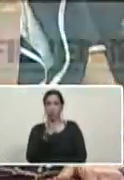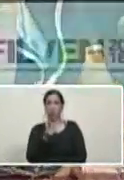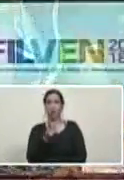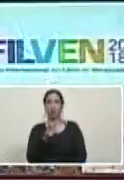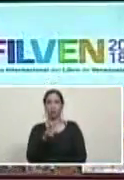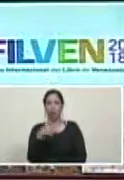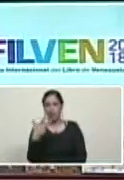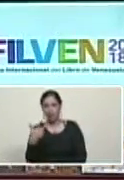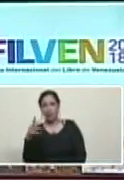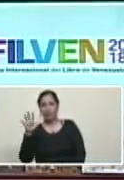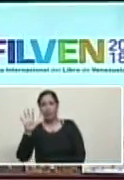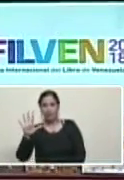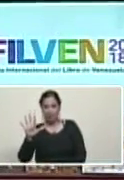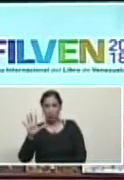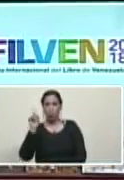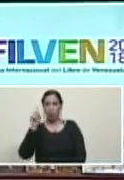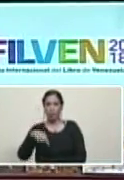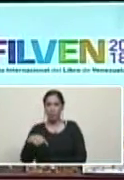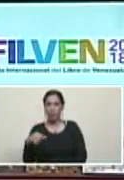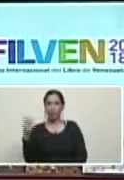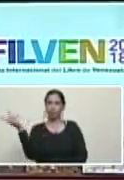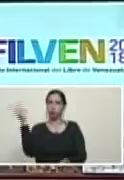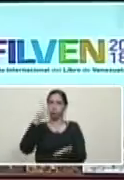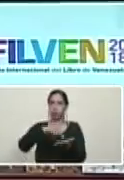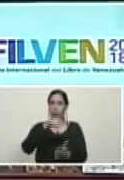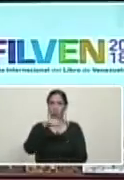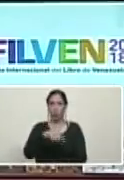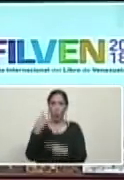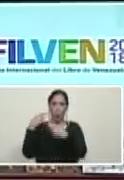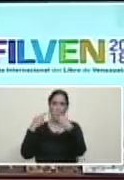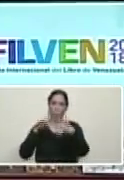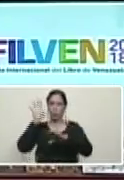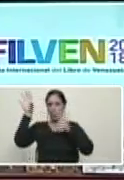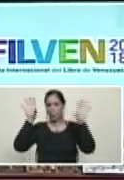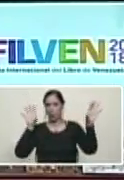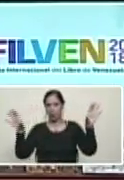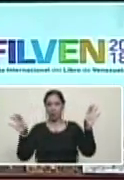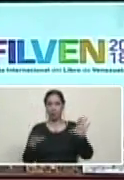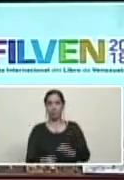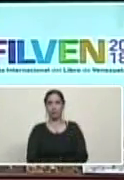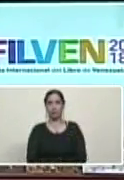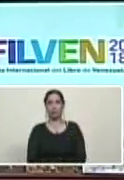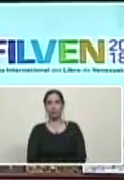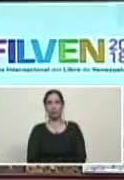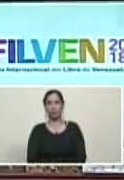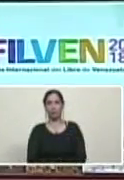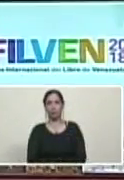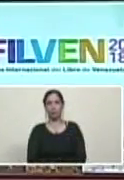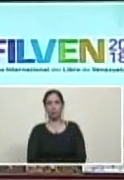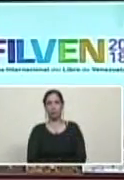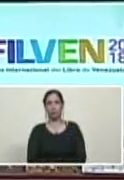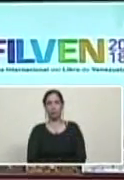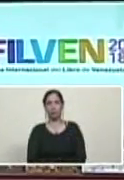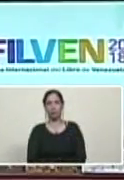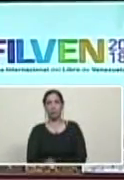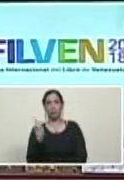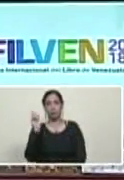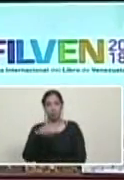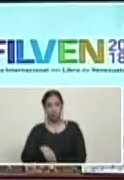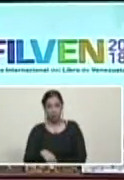de esos libros traídos de editoras internacionales. Va a haber más